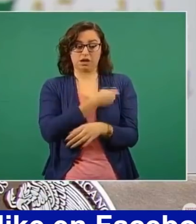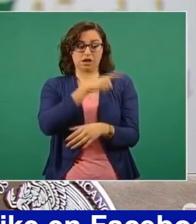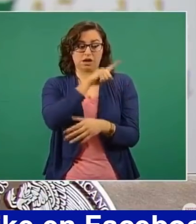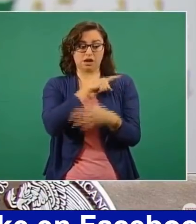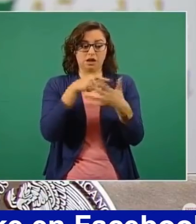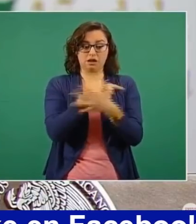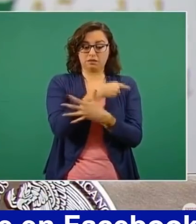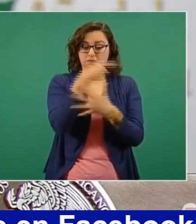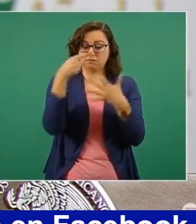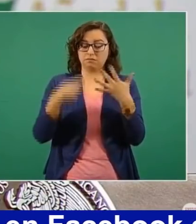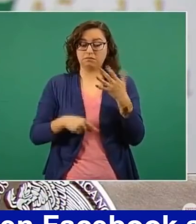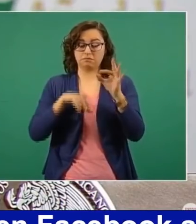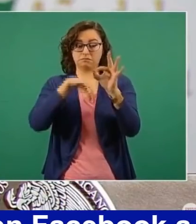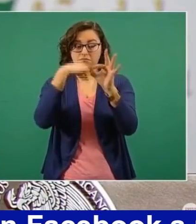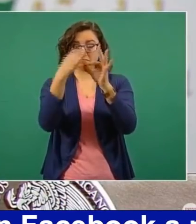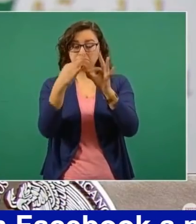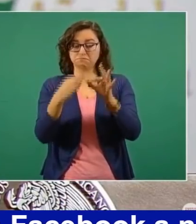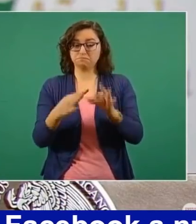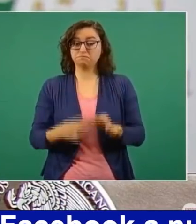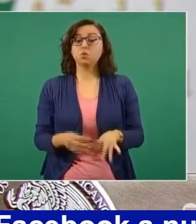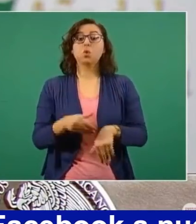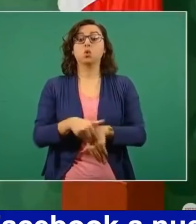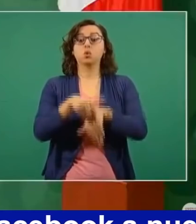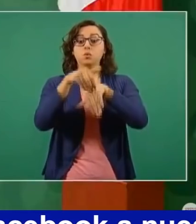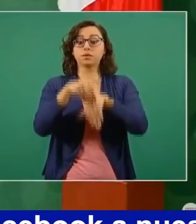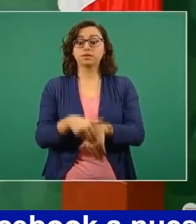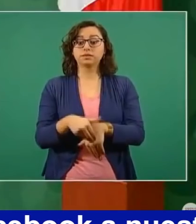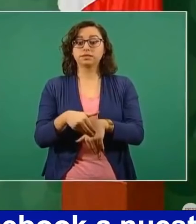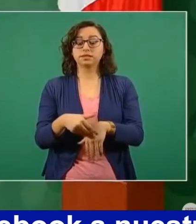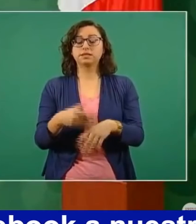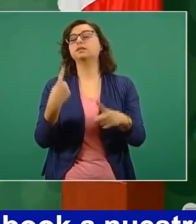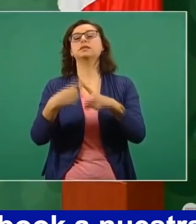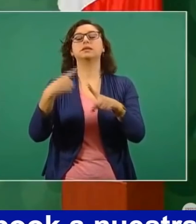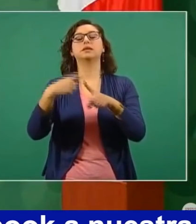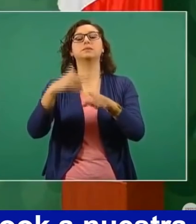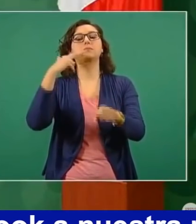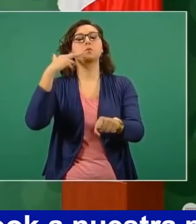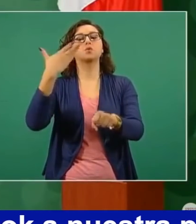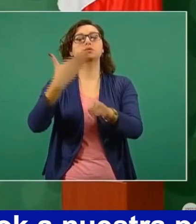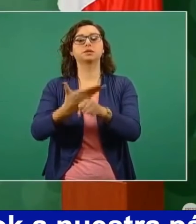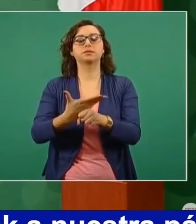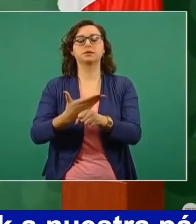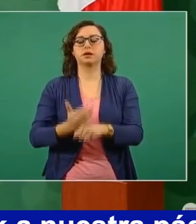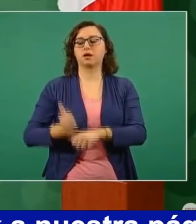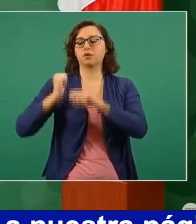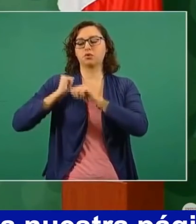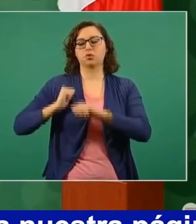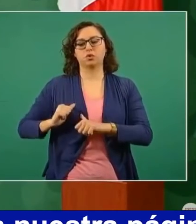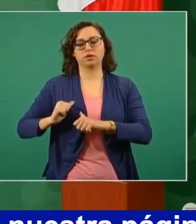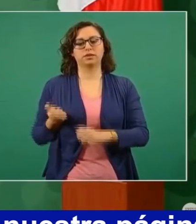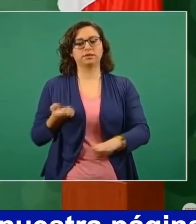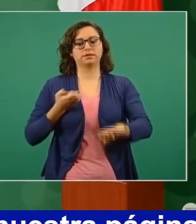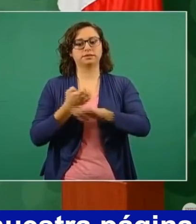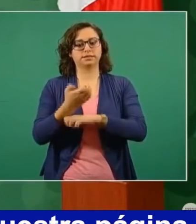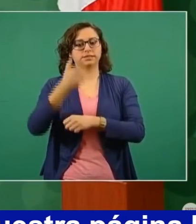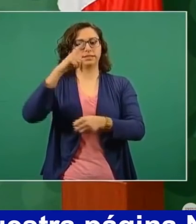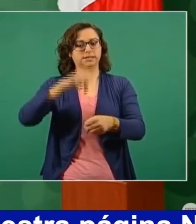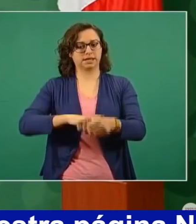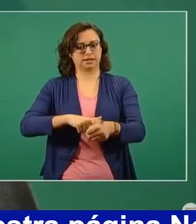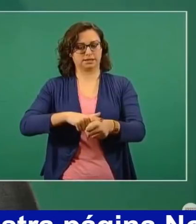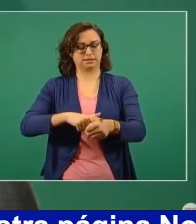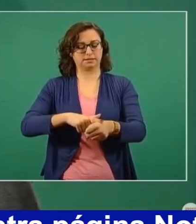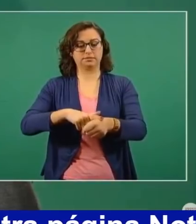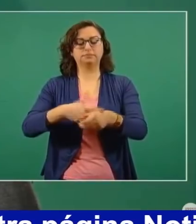control sanitario se ejecuta por la autoridad sanitaria local, estatal. El gobierno federal, la Secretaría de